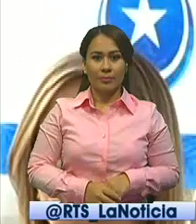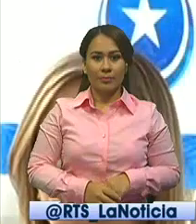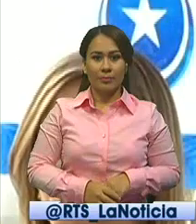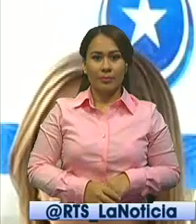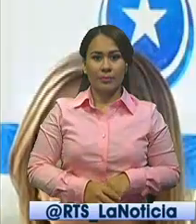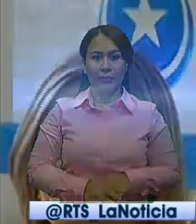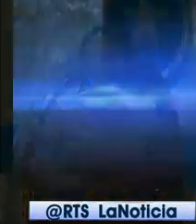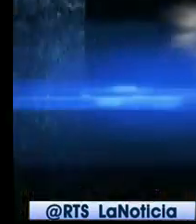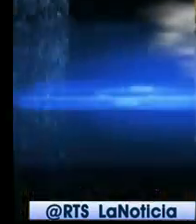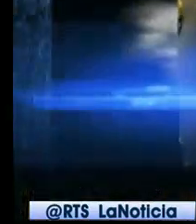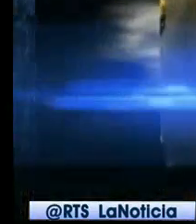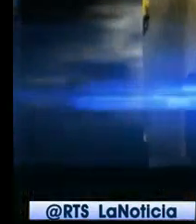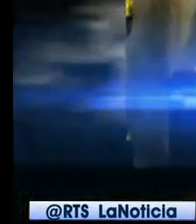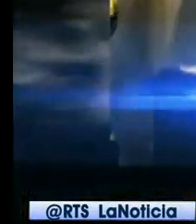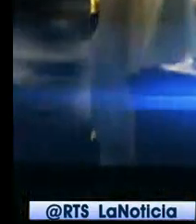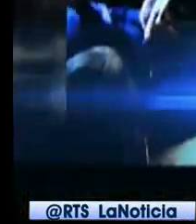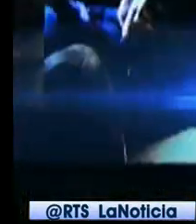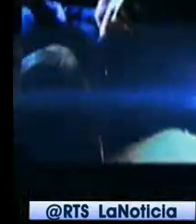Ruiz.